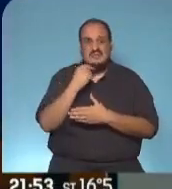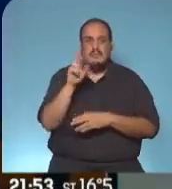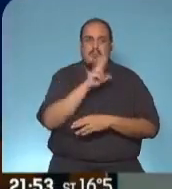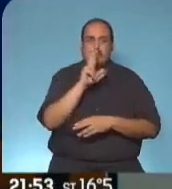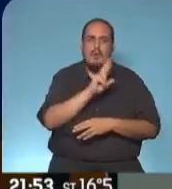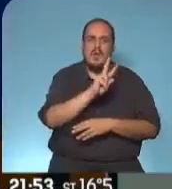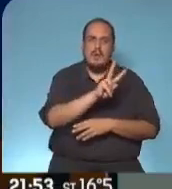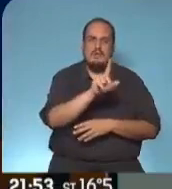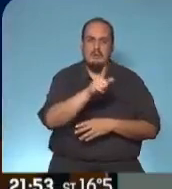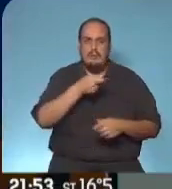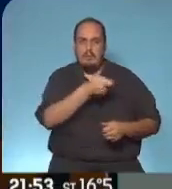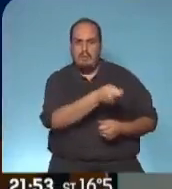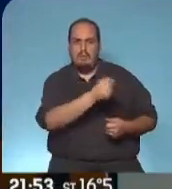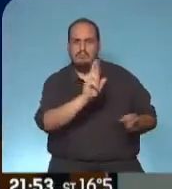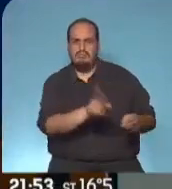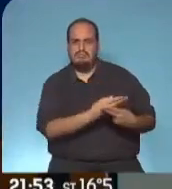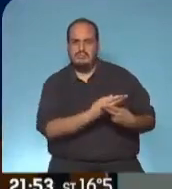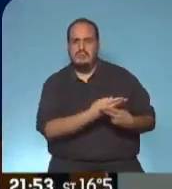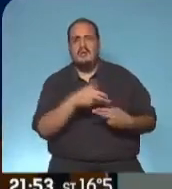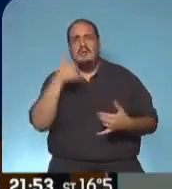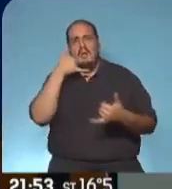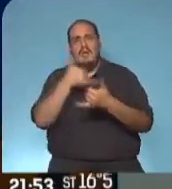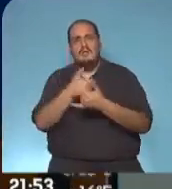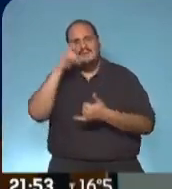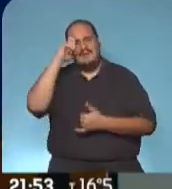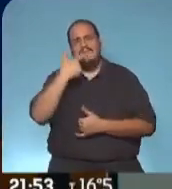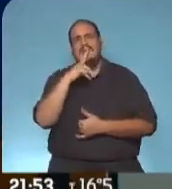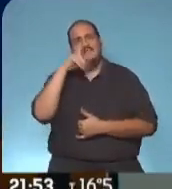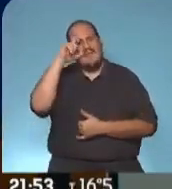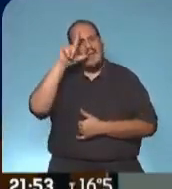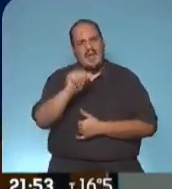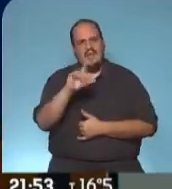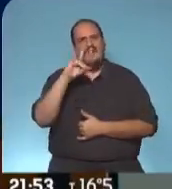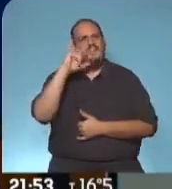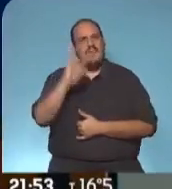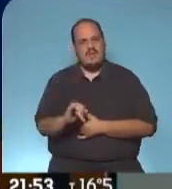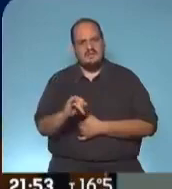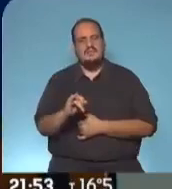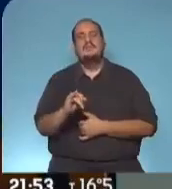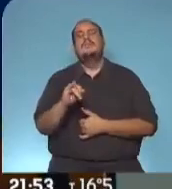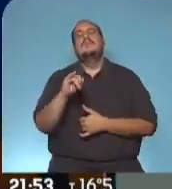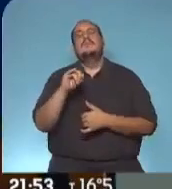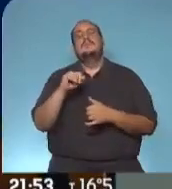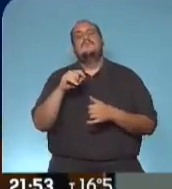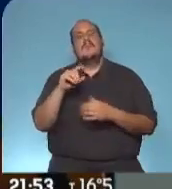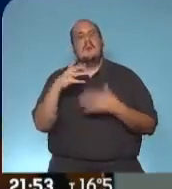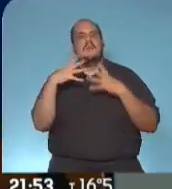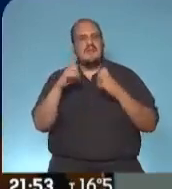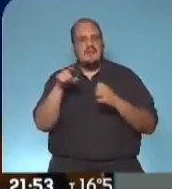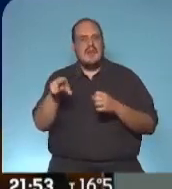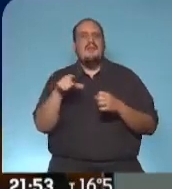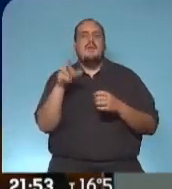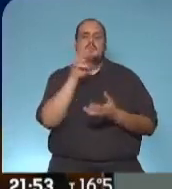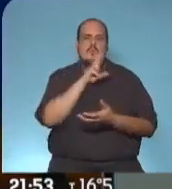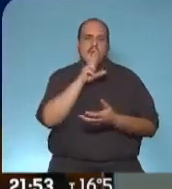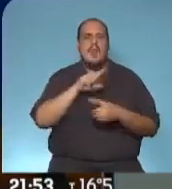femicidios. Estamos en este caso en comunicación telefónica con Estela Díaz, ministra de Mujeres, Políticas de Género y Diversidad Sexual de la Provincia